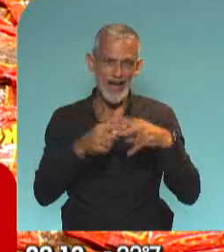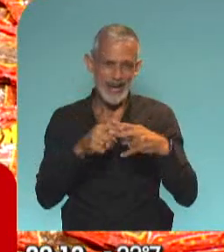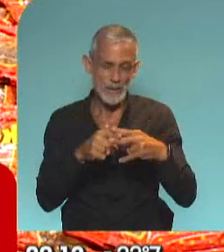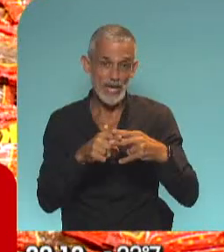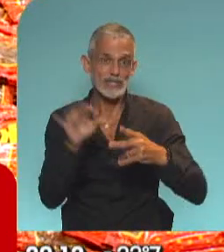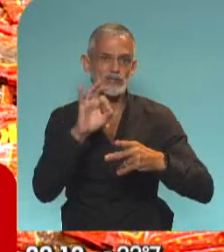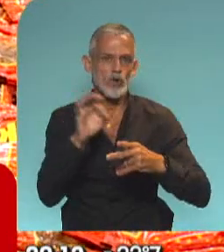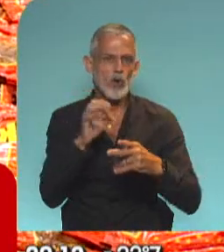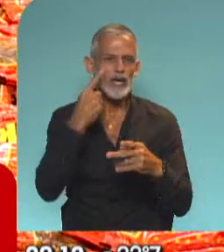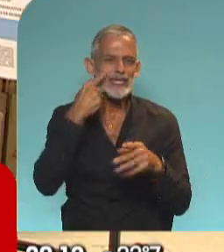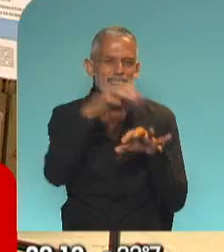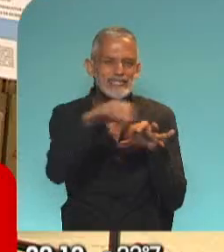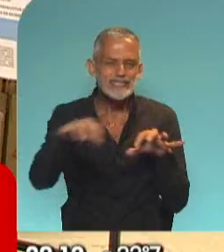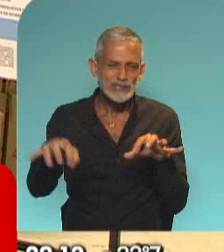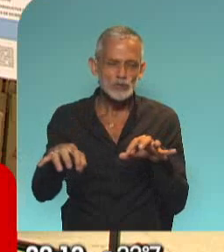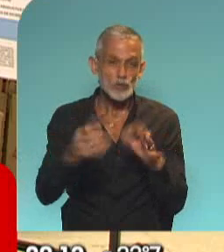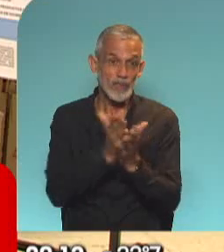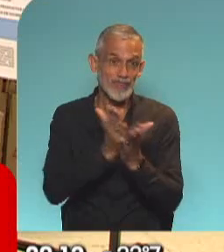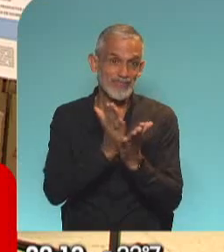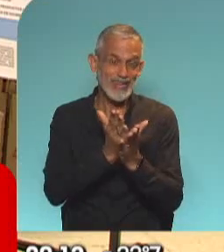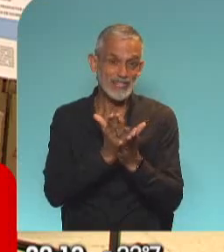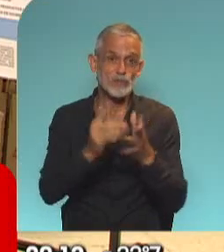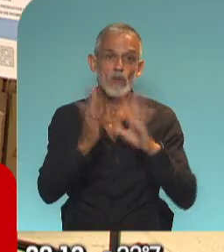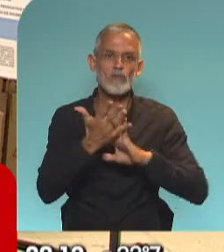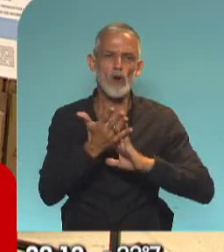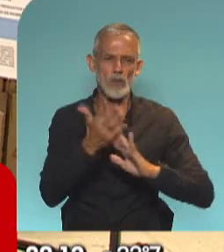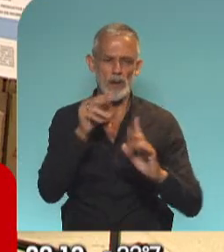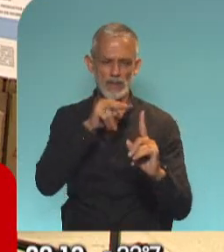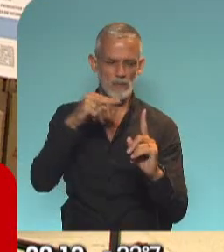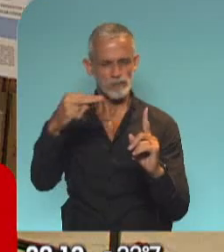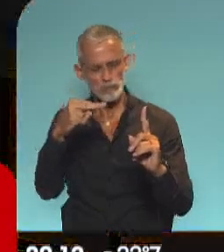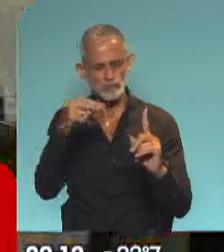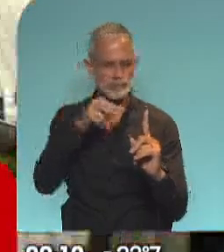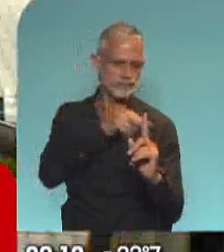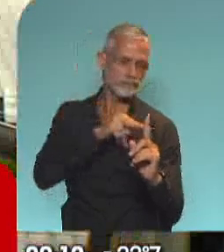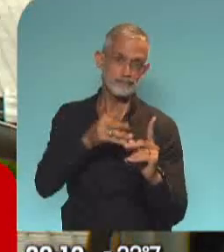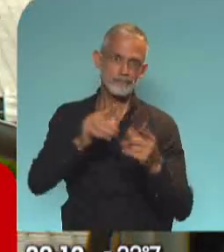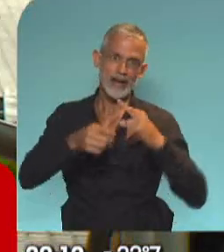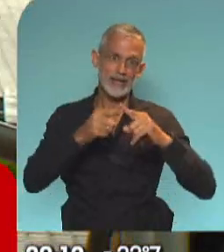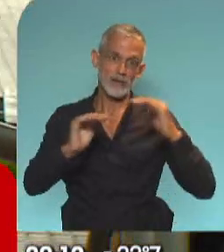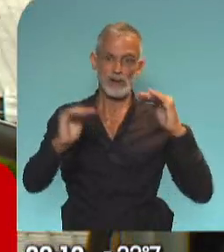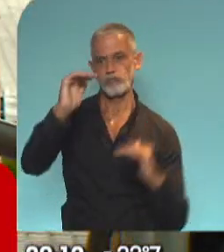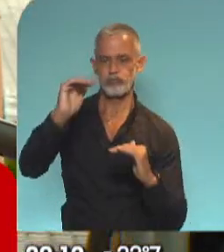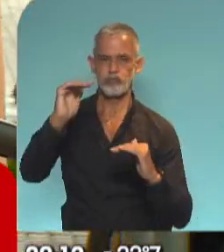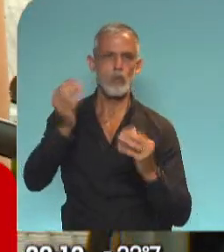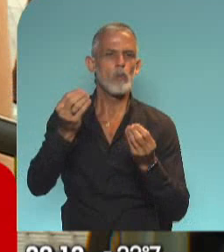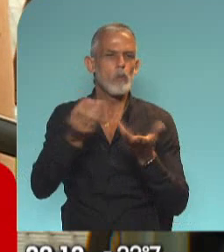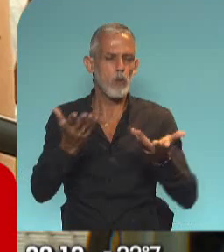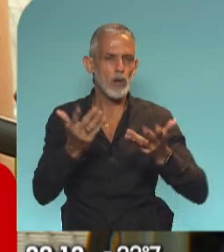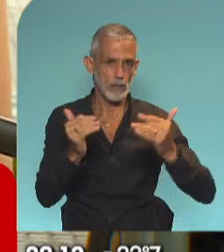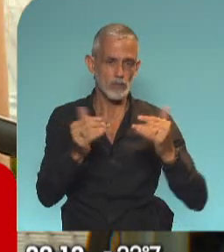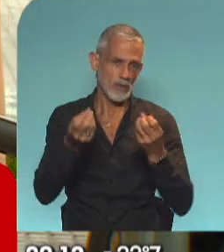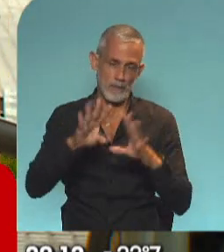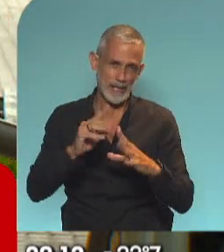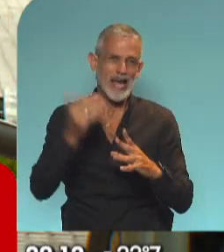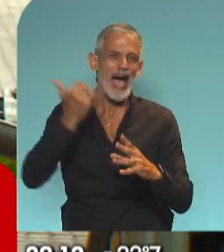herramientas o algunos institutos de este derecho desde esa mirada en particular. Es una relación desigual porque es una relación que nace de